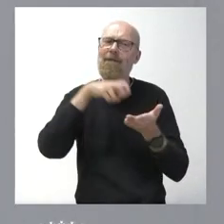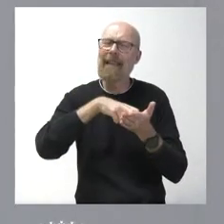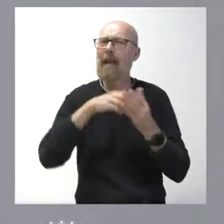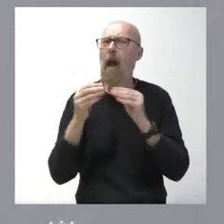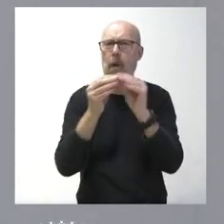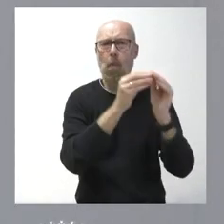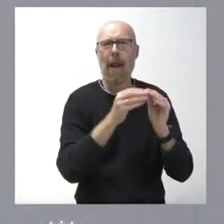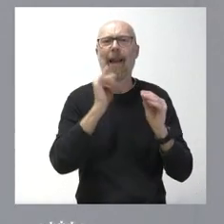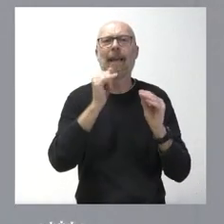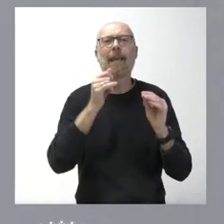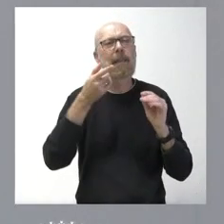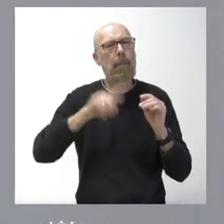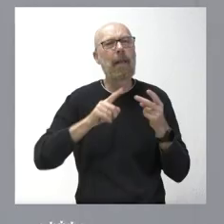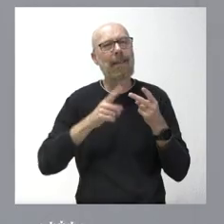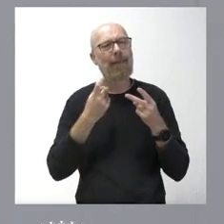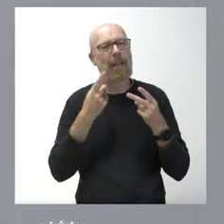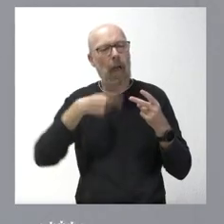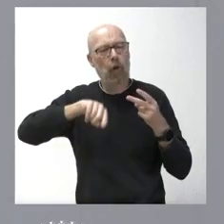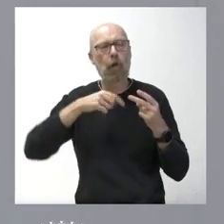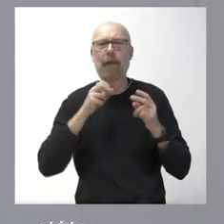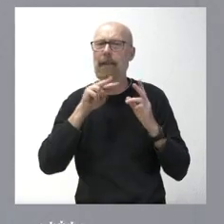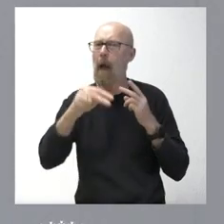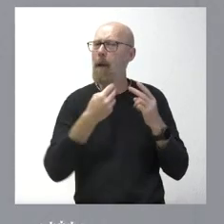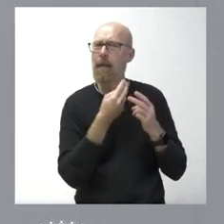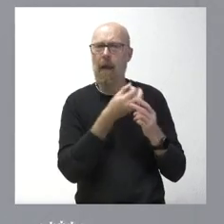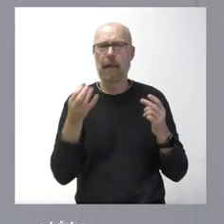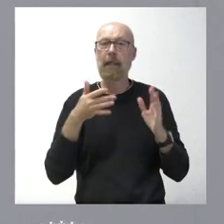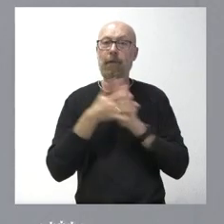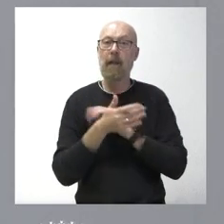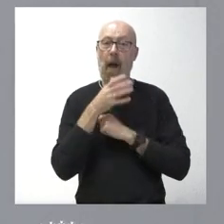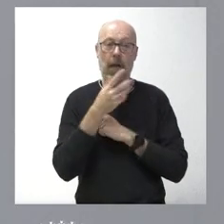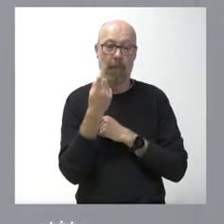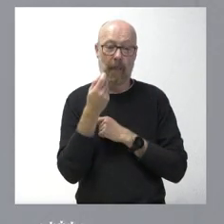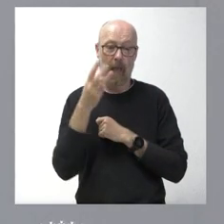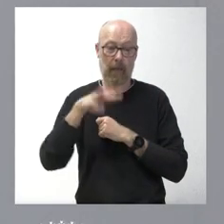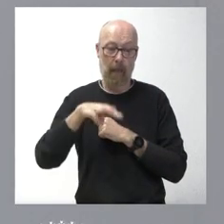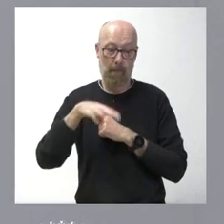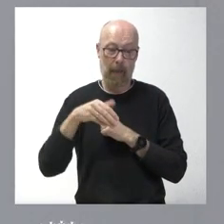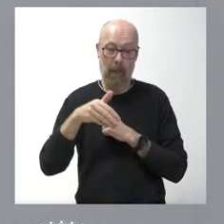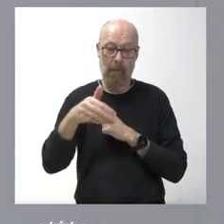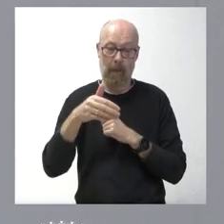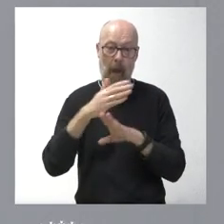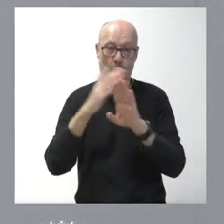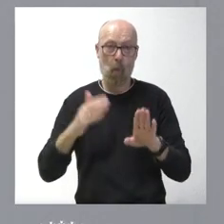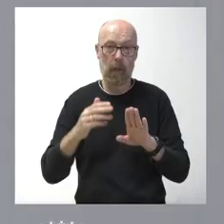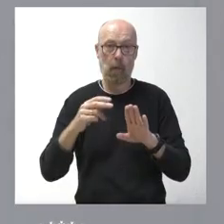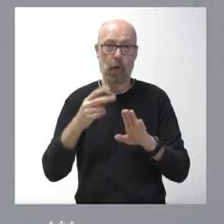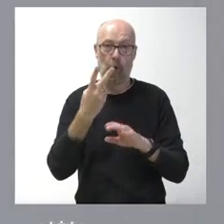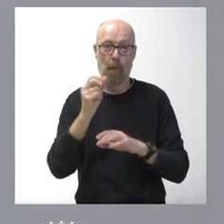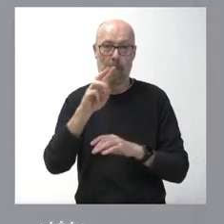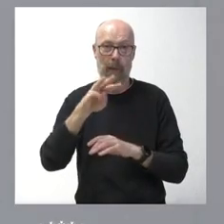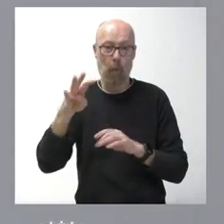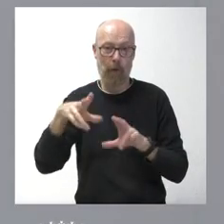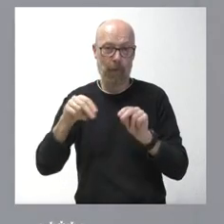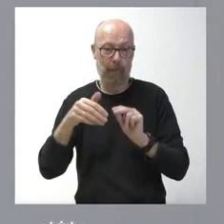transparencia esto supone anunciar hoy cuando queda un trimestre para acabar el año 2024 que las pruebas de